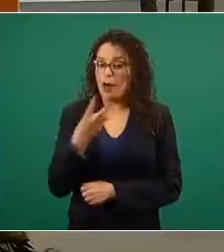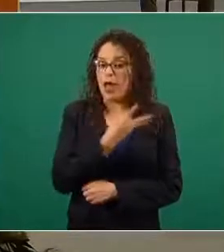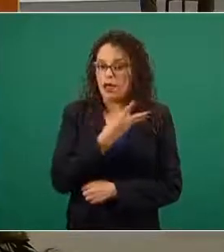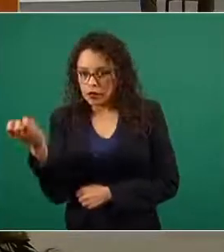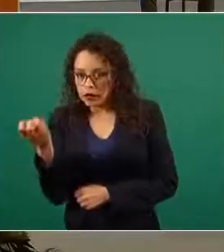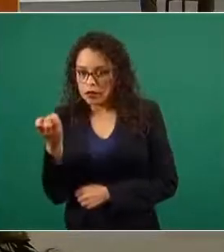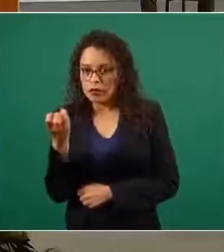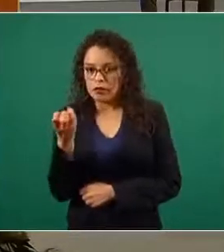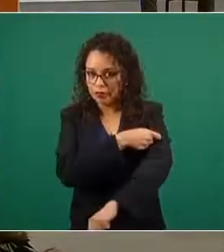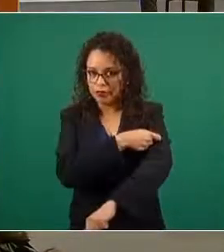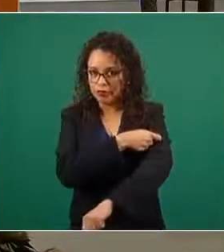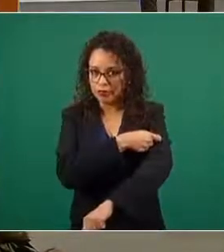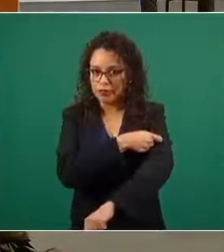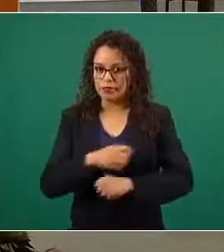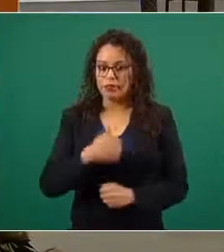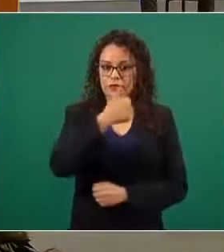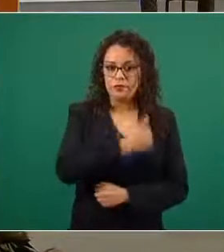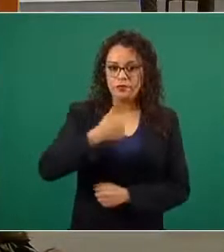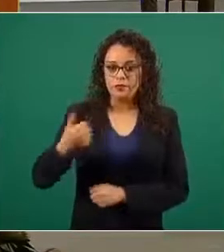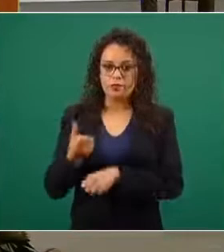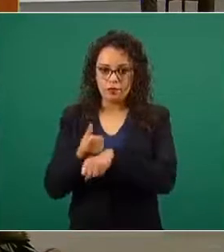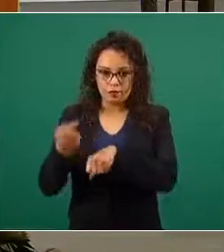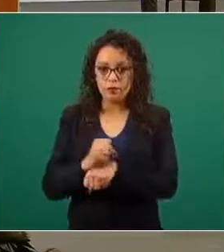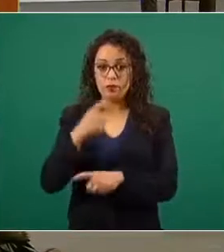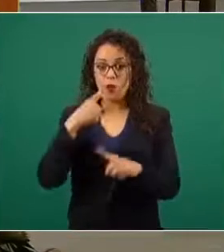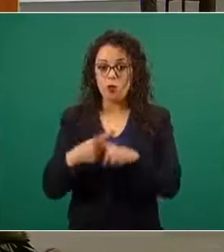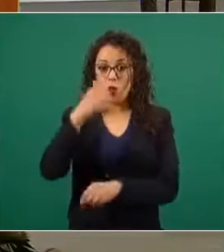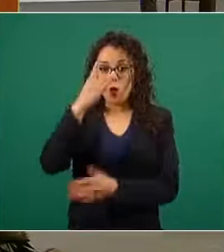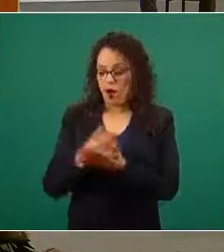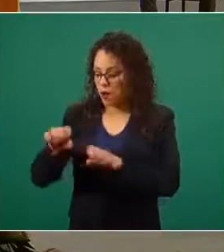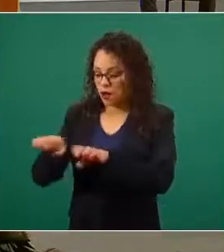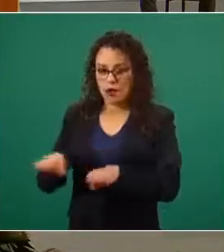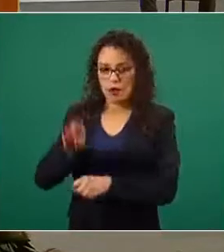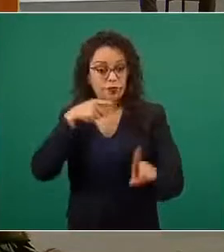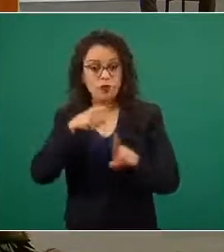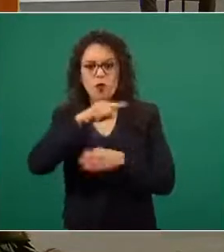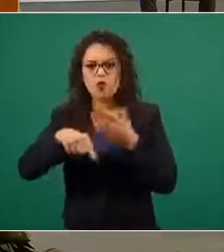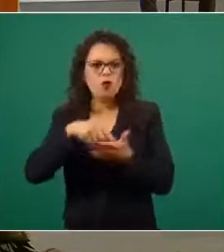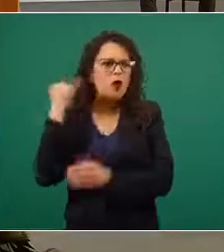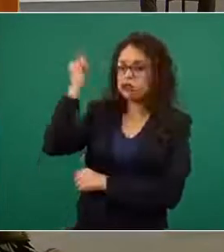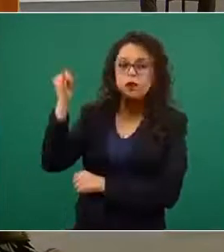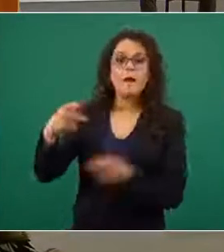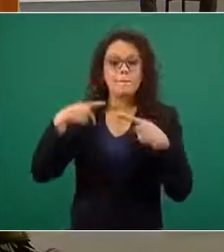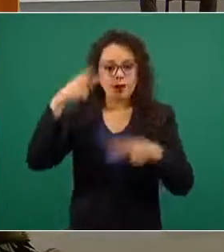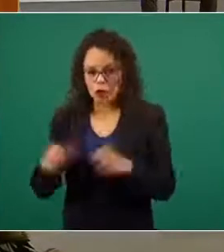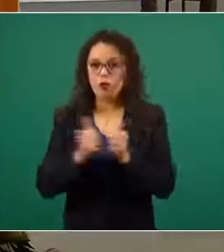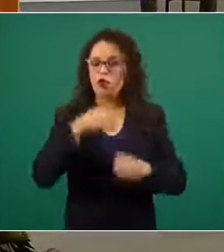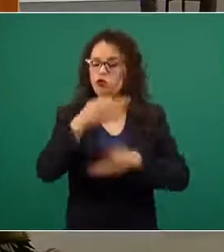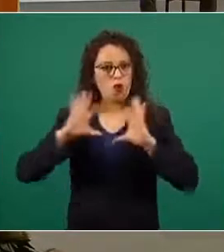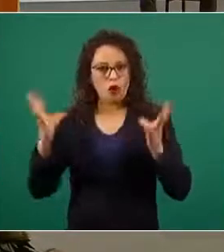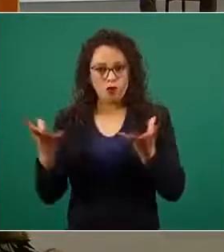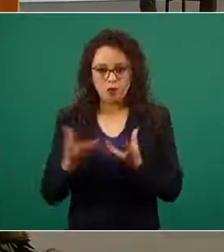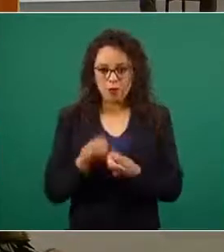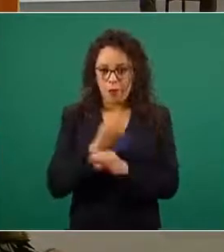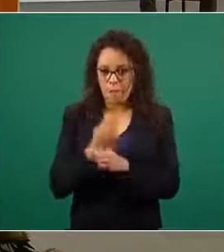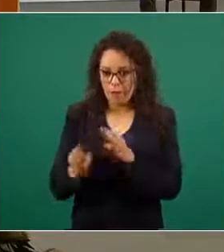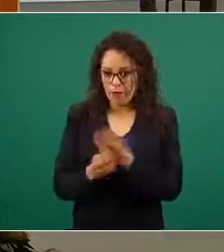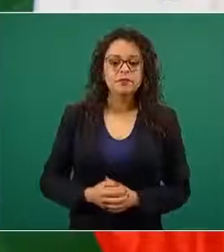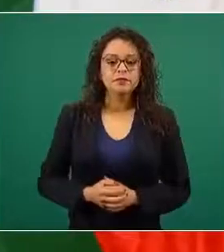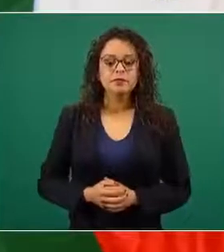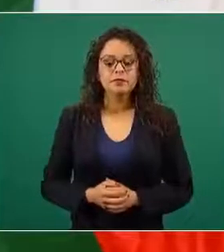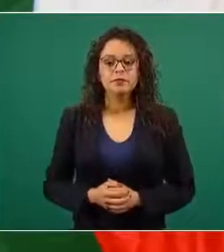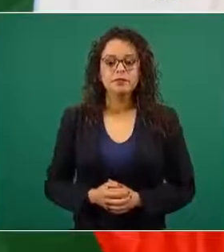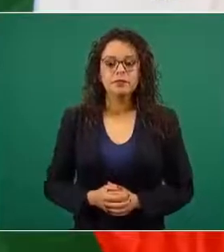vacunados o vacunadas, 300 cada semana por brigada. En el caso de las comunidades apartadas, llega la brigada con todo su equipo, desde luego con las